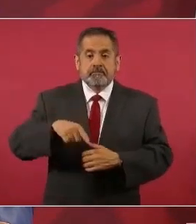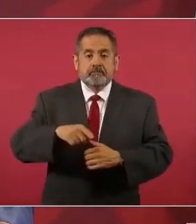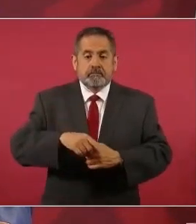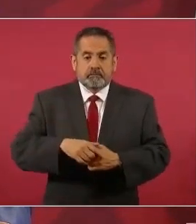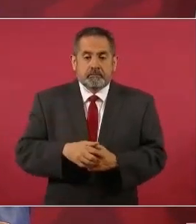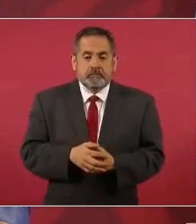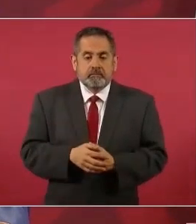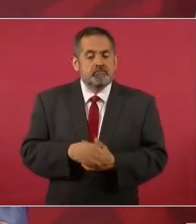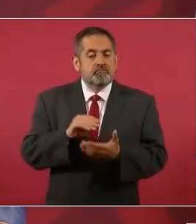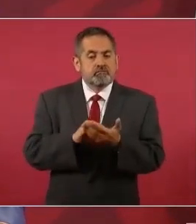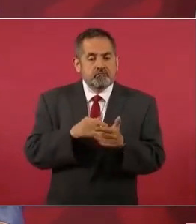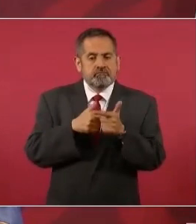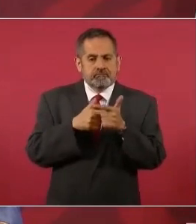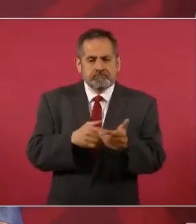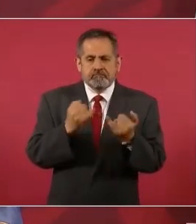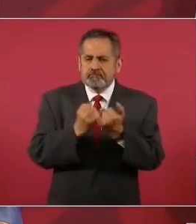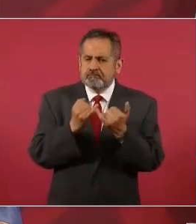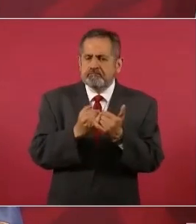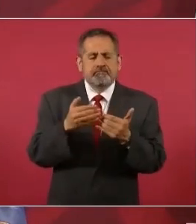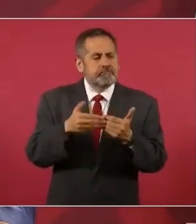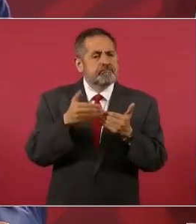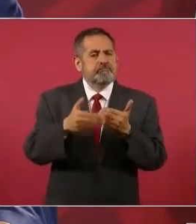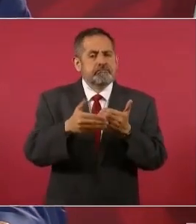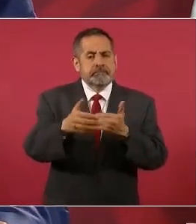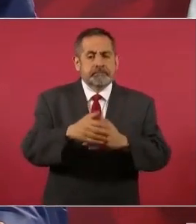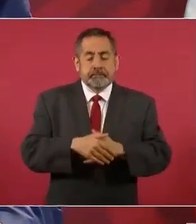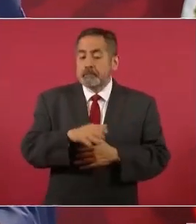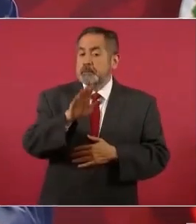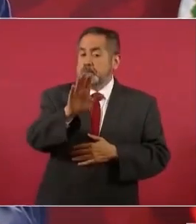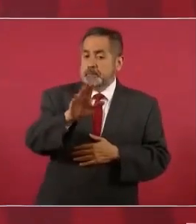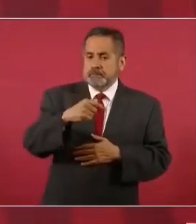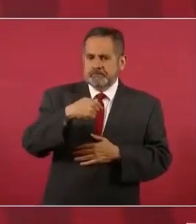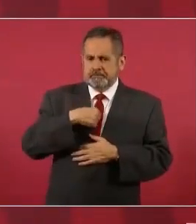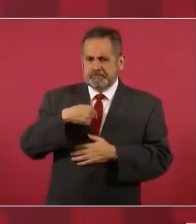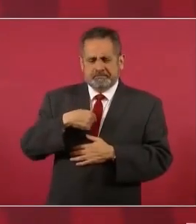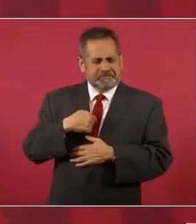y se continúe así, y me dio mucho gusto